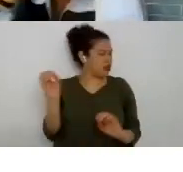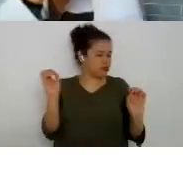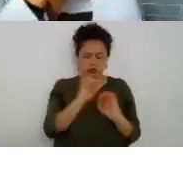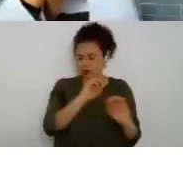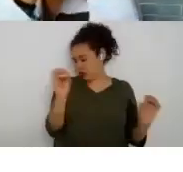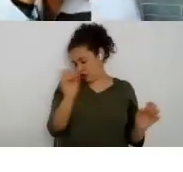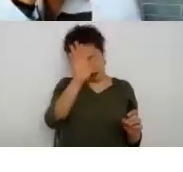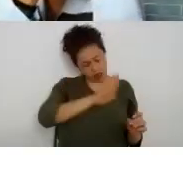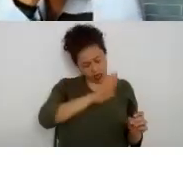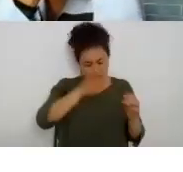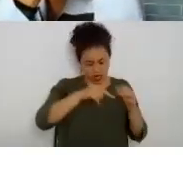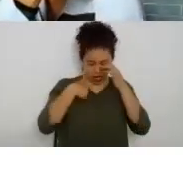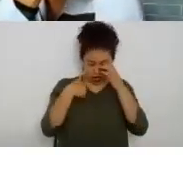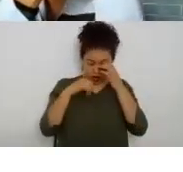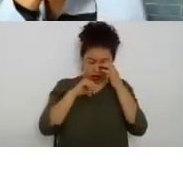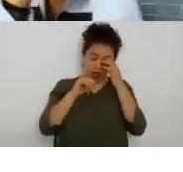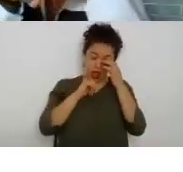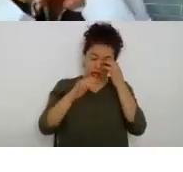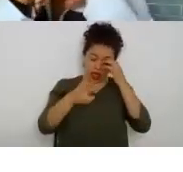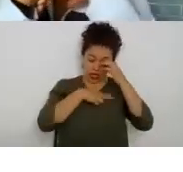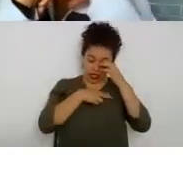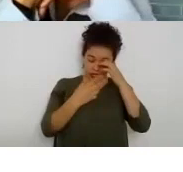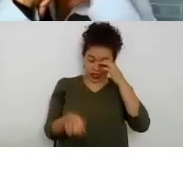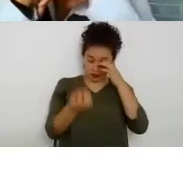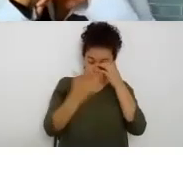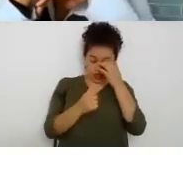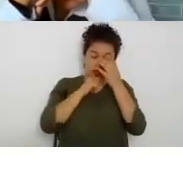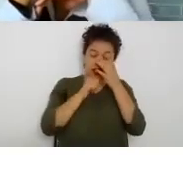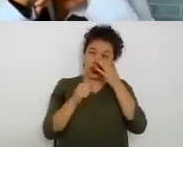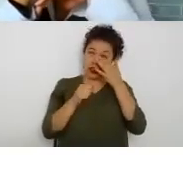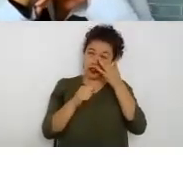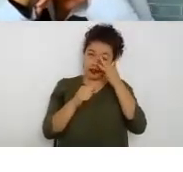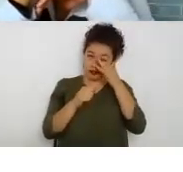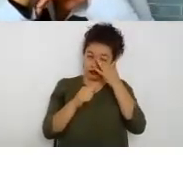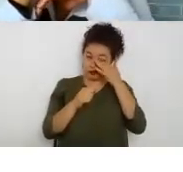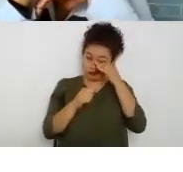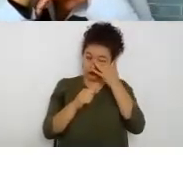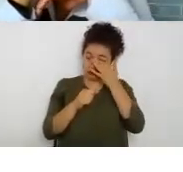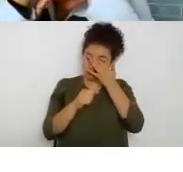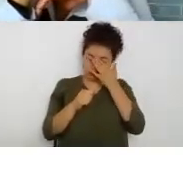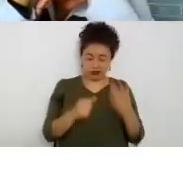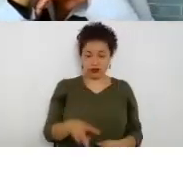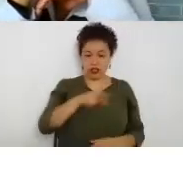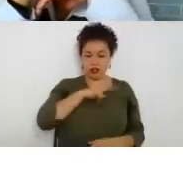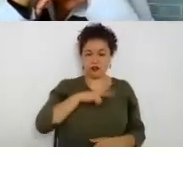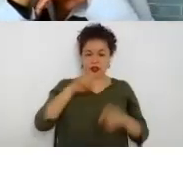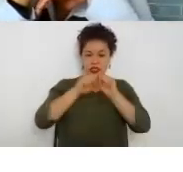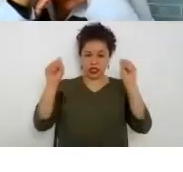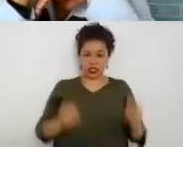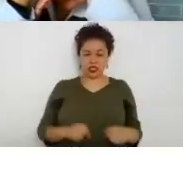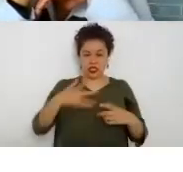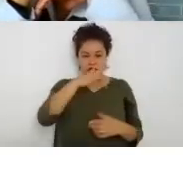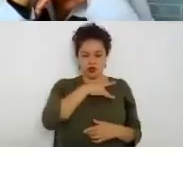Aparentemente no había ninguna lesión, no había ninguna quemadura. Sin embargo, sí se quemó mi sistema neurotransmisor del